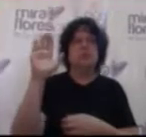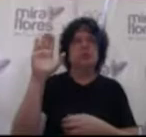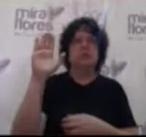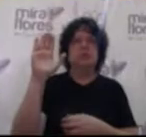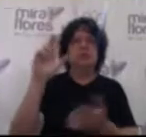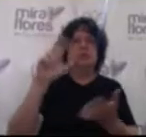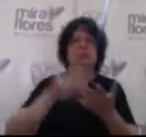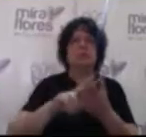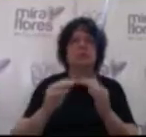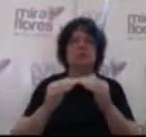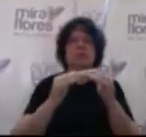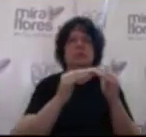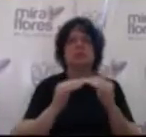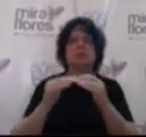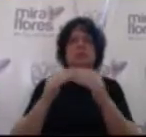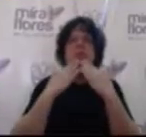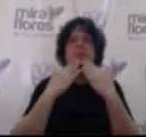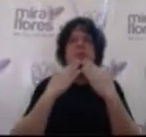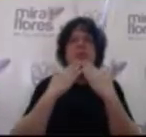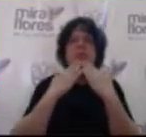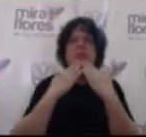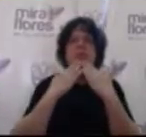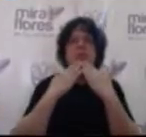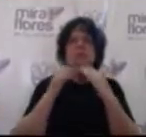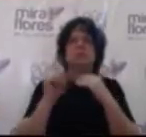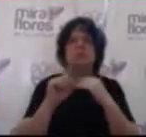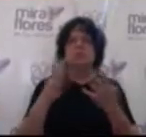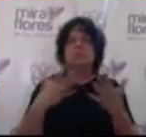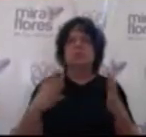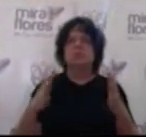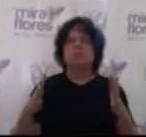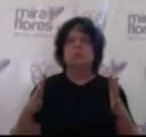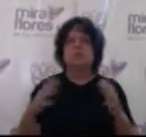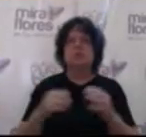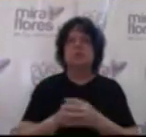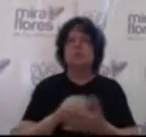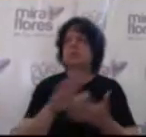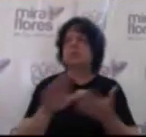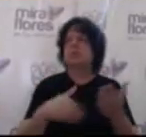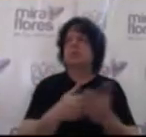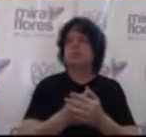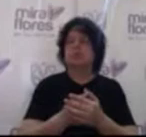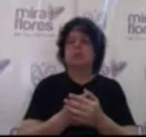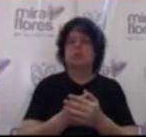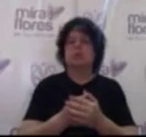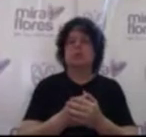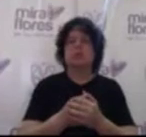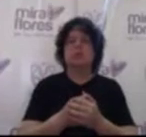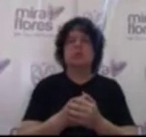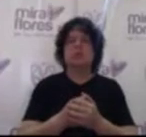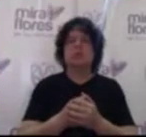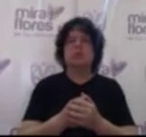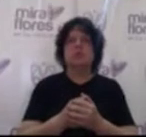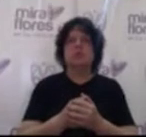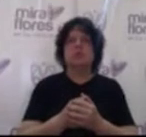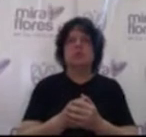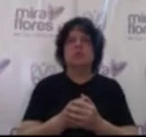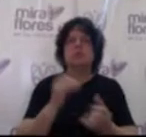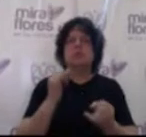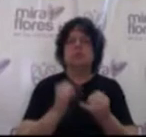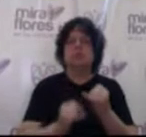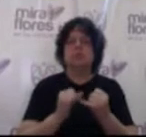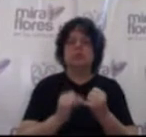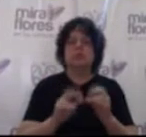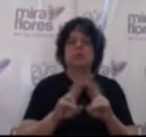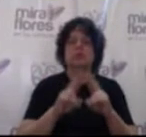Se aprueba por unanimidad de votos. Muchas gracias. No tenemos más temas que tratar, ¿verdad? Es todo, señor alcalde. No habiendo más temas que tratar, se procede a levantar